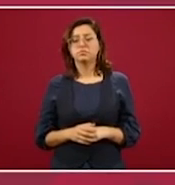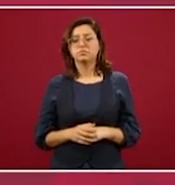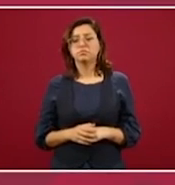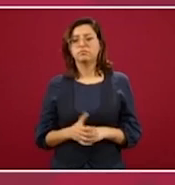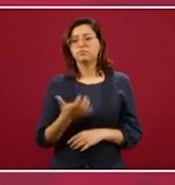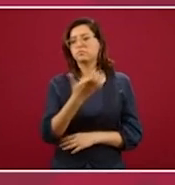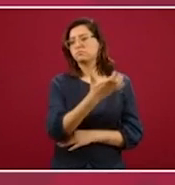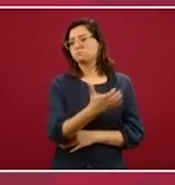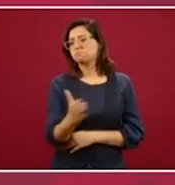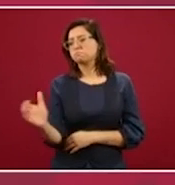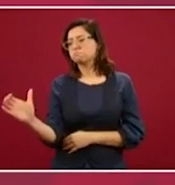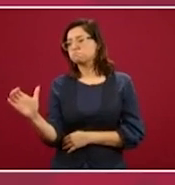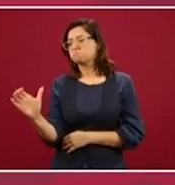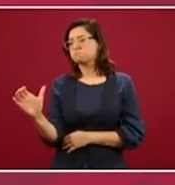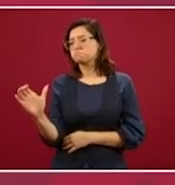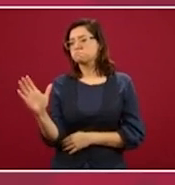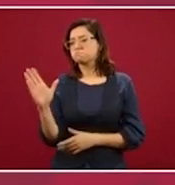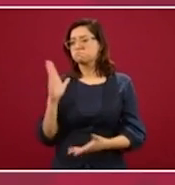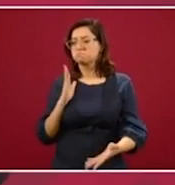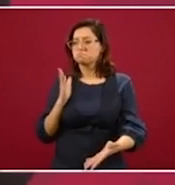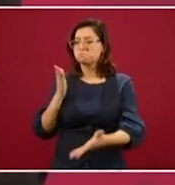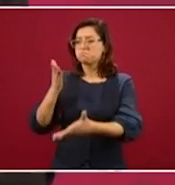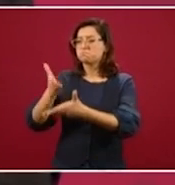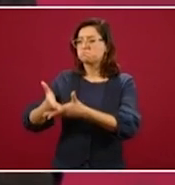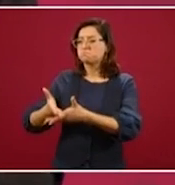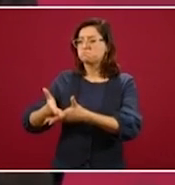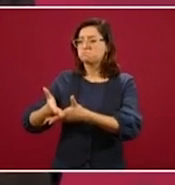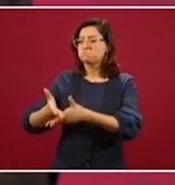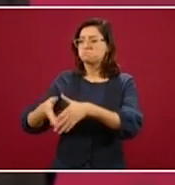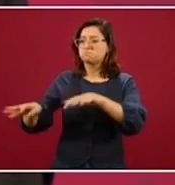al campo, al trabajadero,